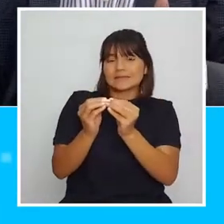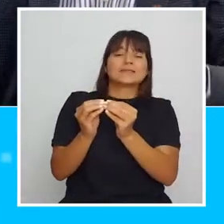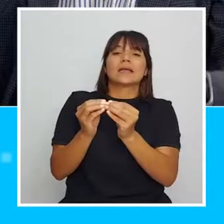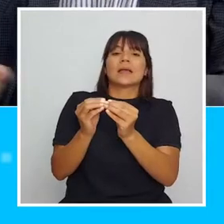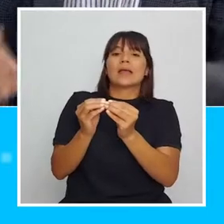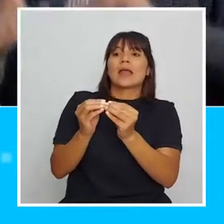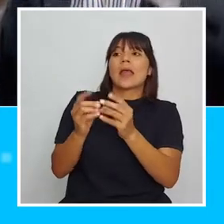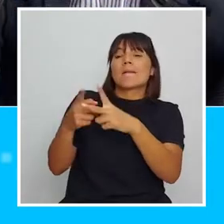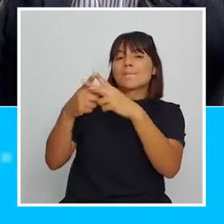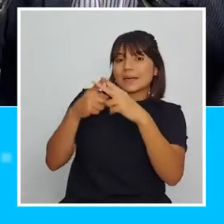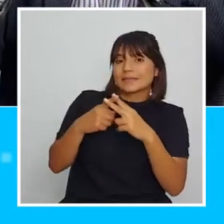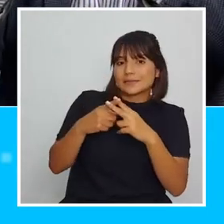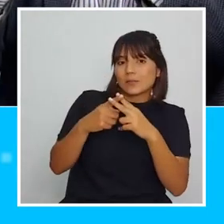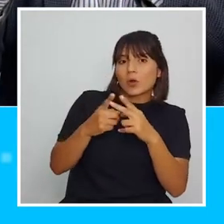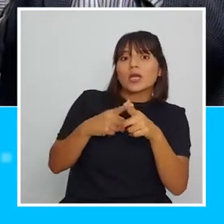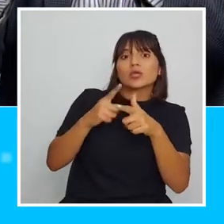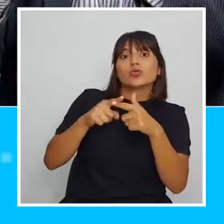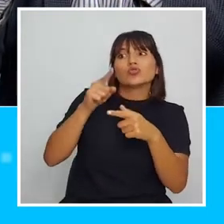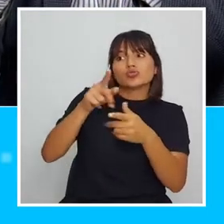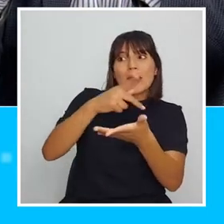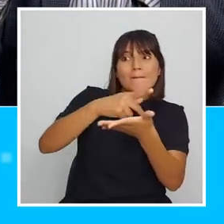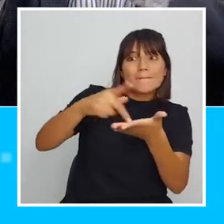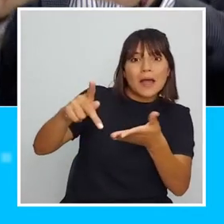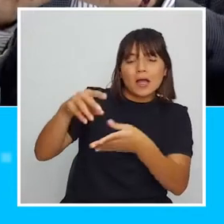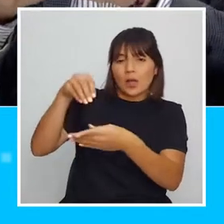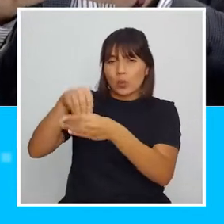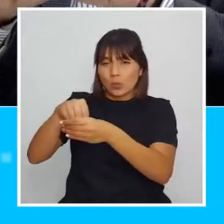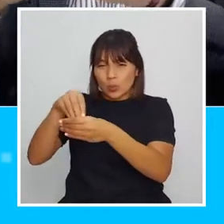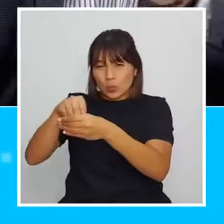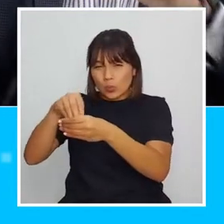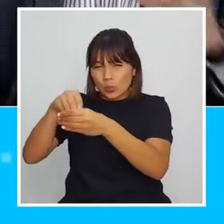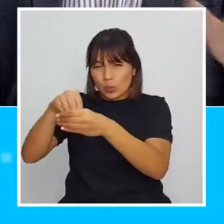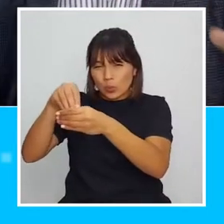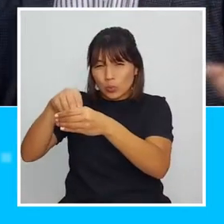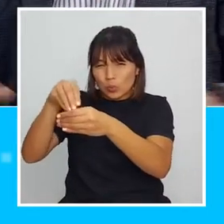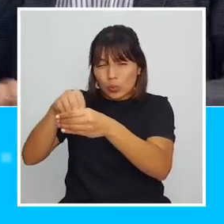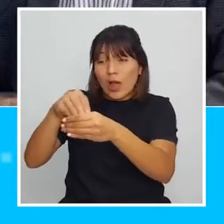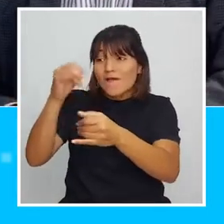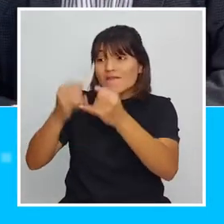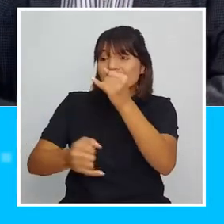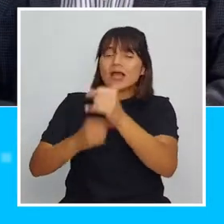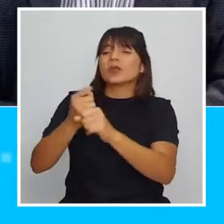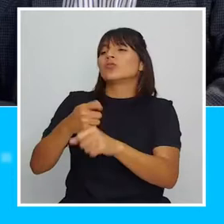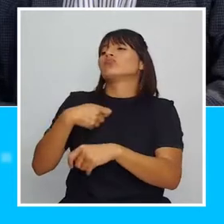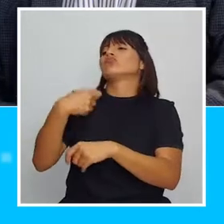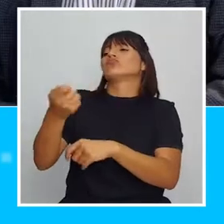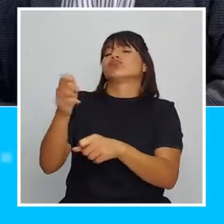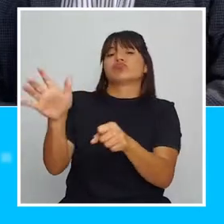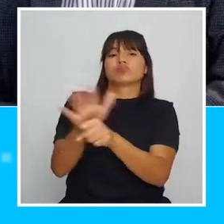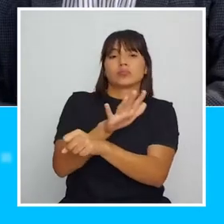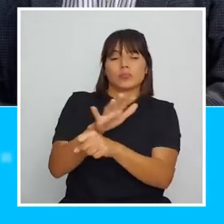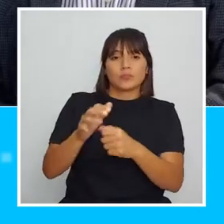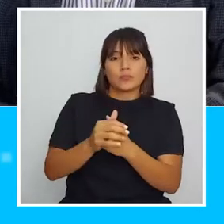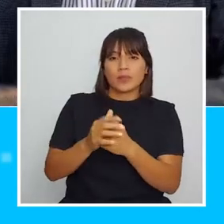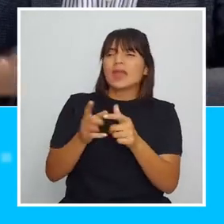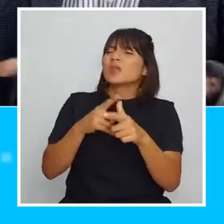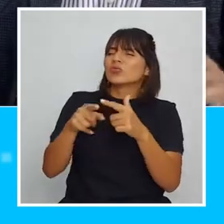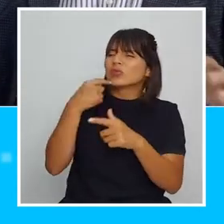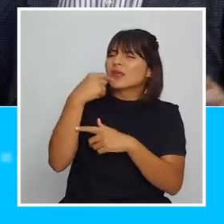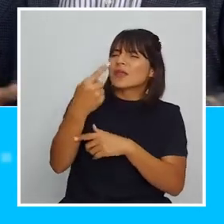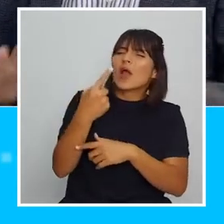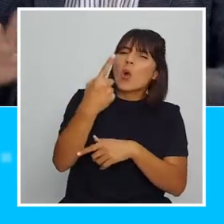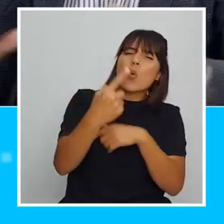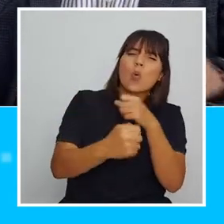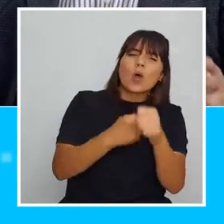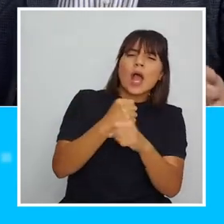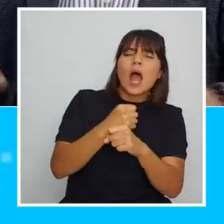año, pero en un año la cuota me queda muy alta. Y entonces tengo que decirle a la cooperativa, no, mejor démelo 2 años, para no quedar